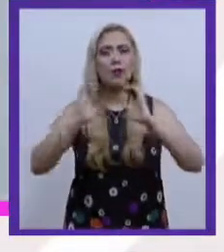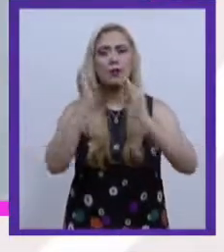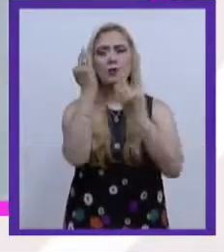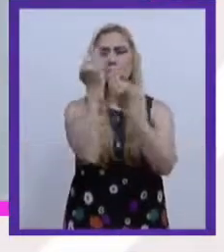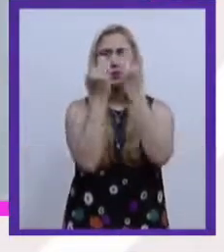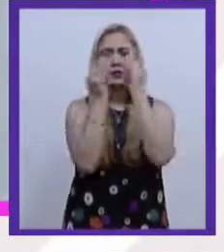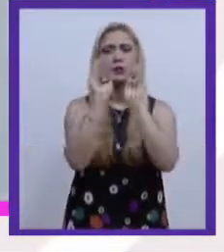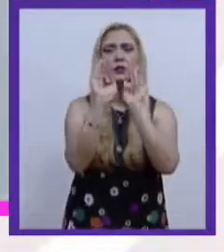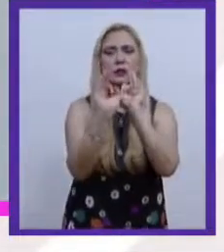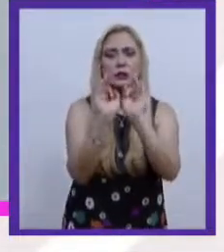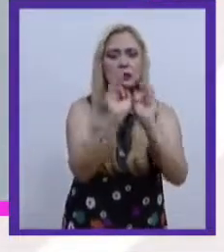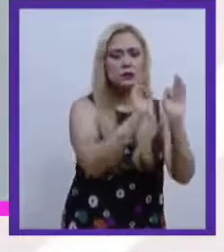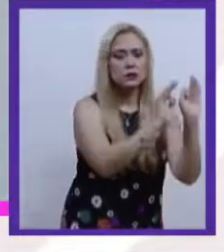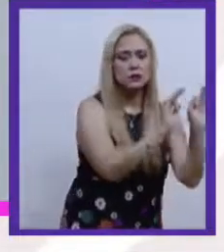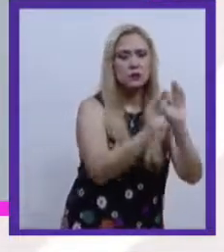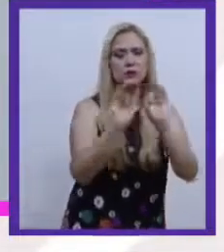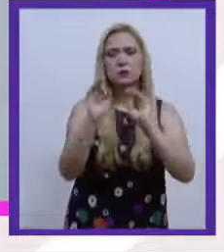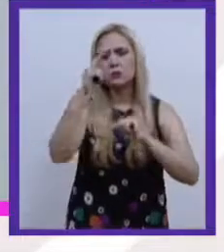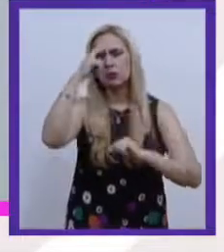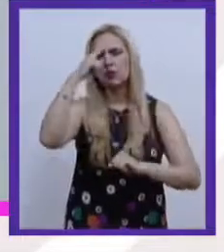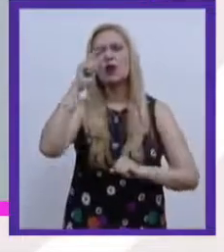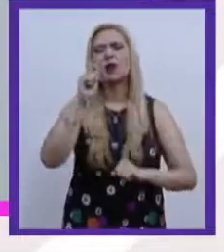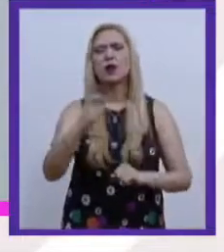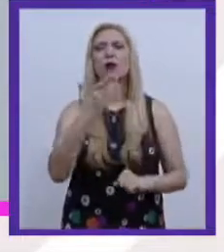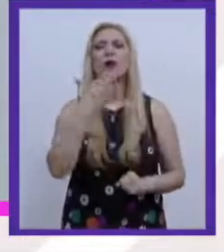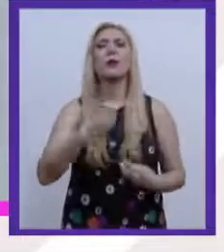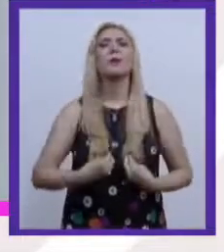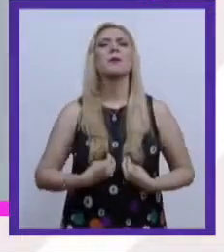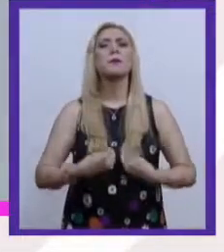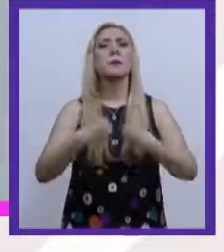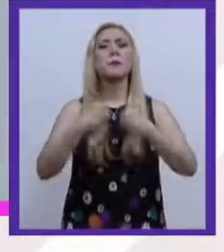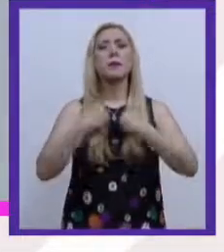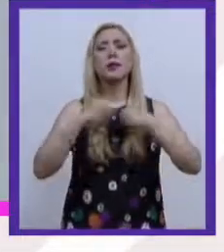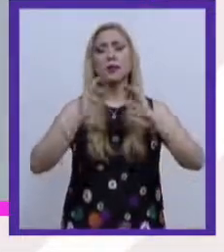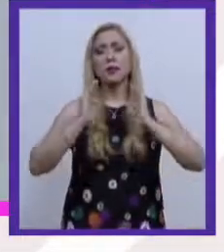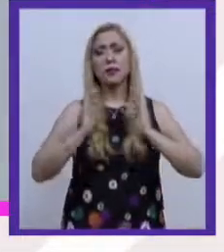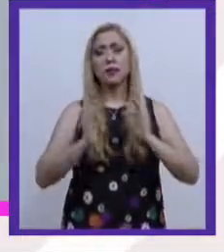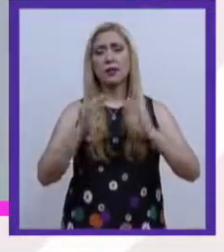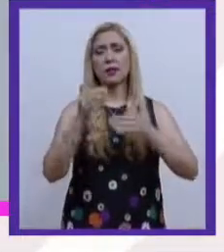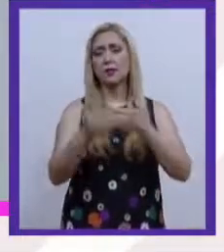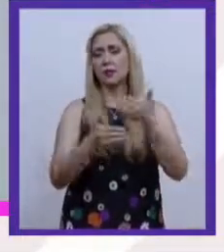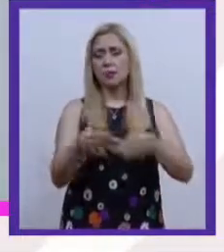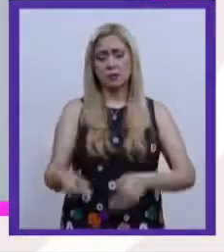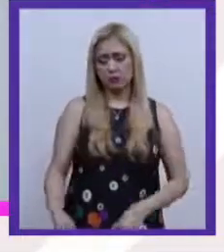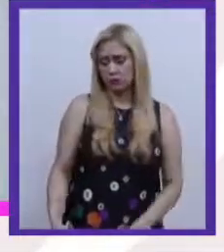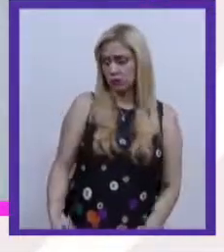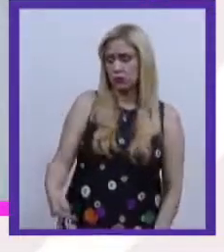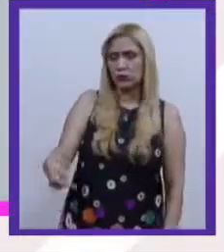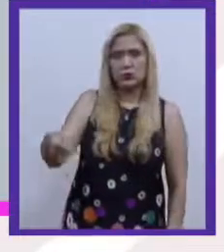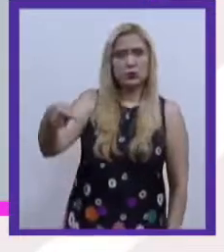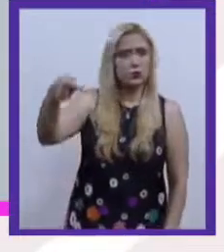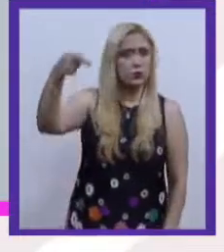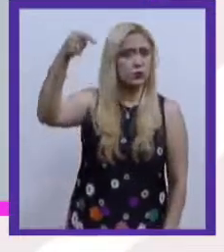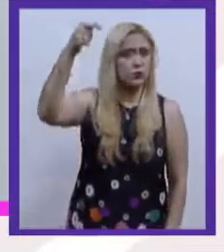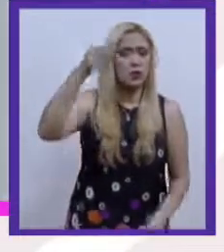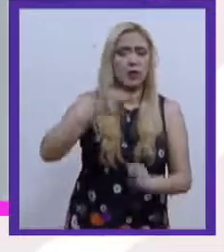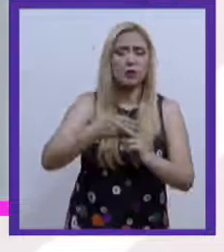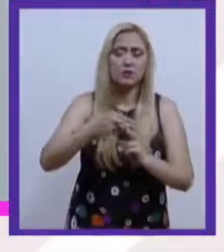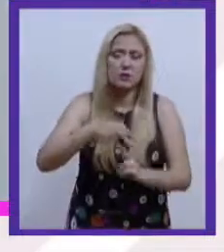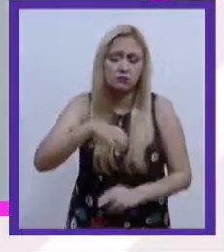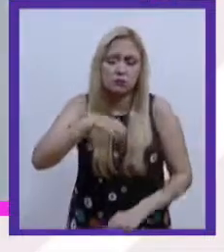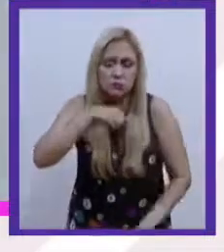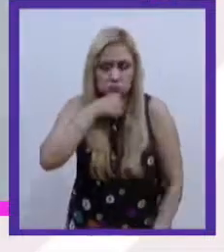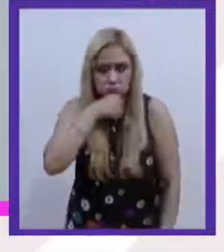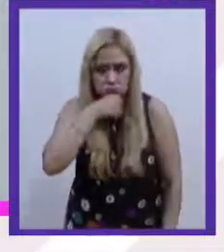los elementos materiales y simbólicos para vivir en sociedad a lo largo de toda su vida. Al